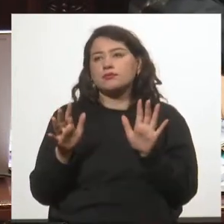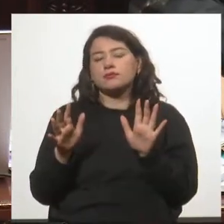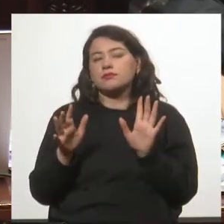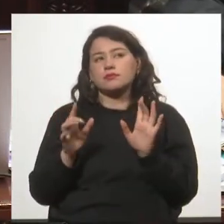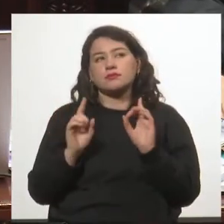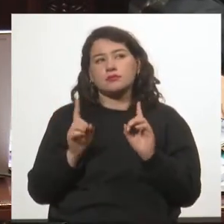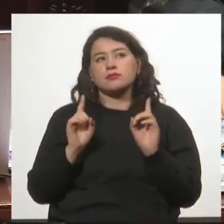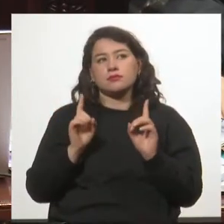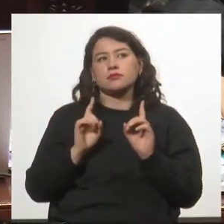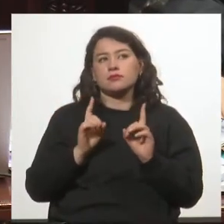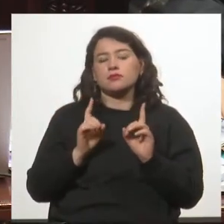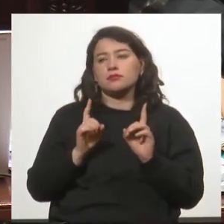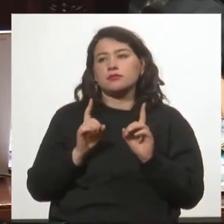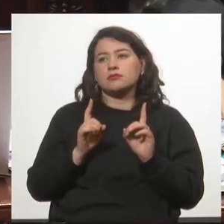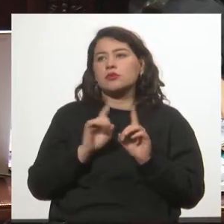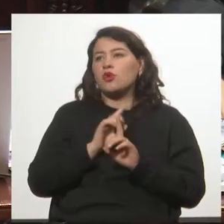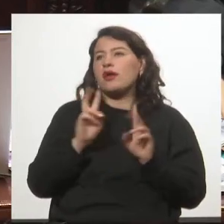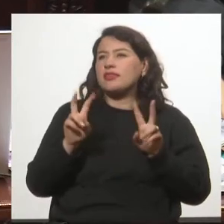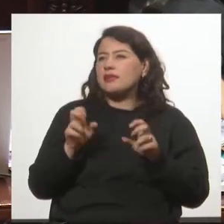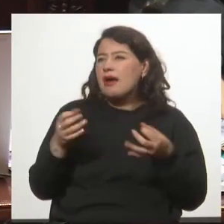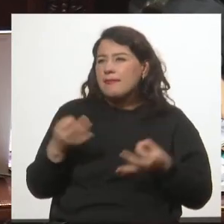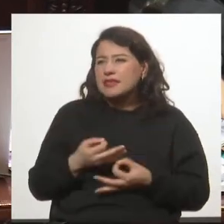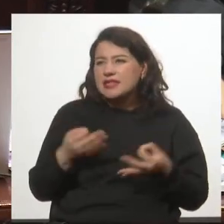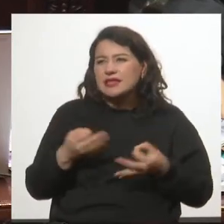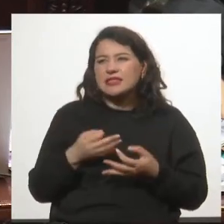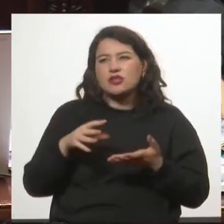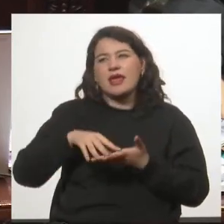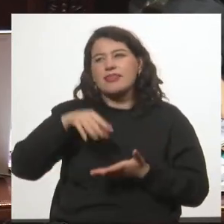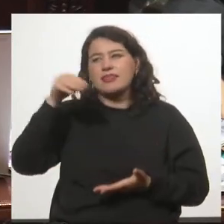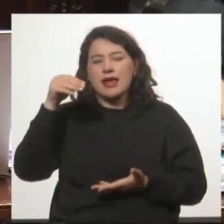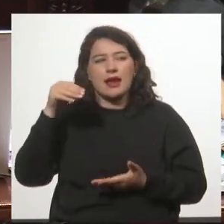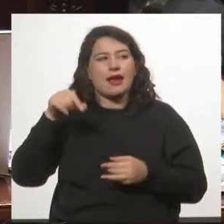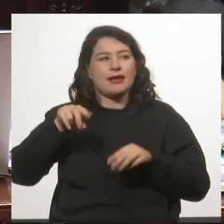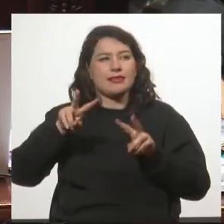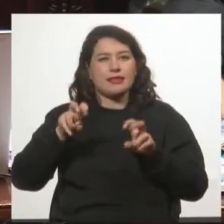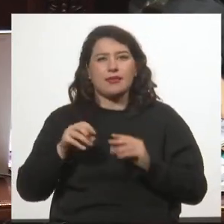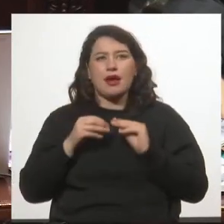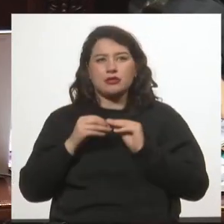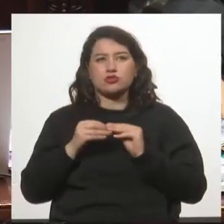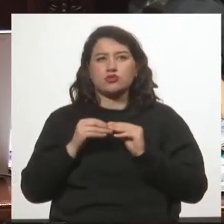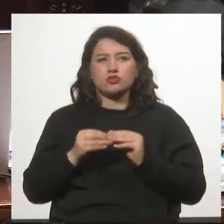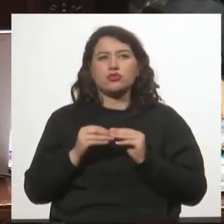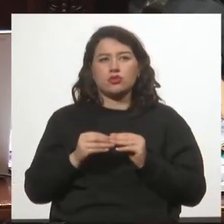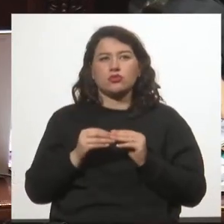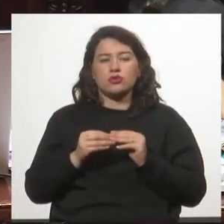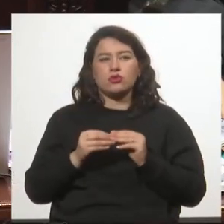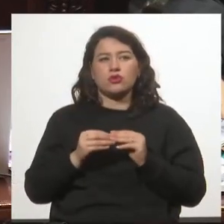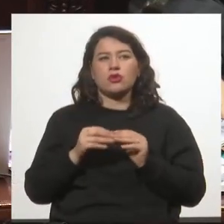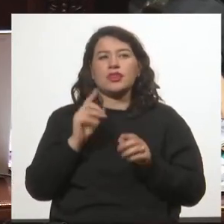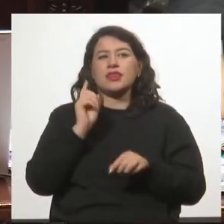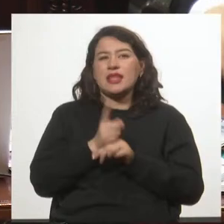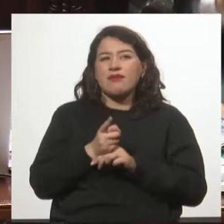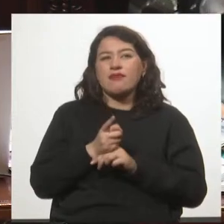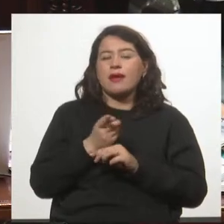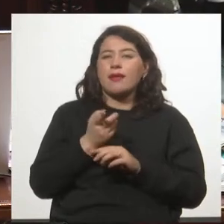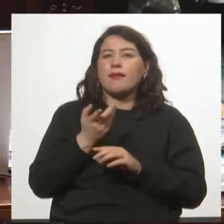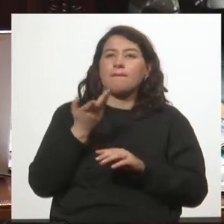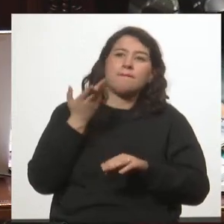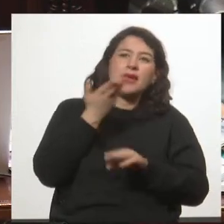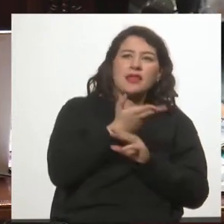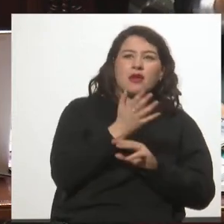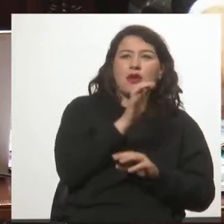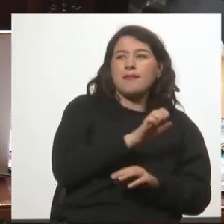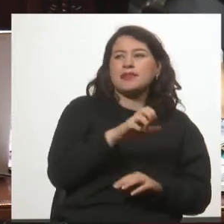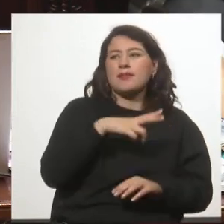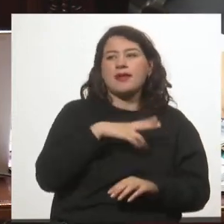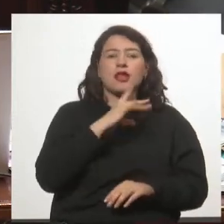tanto no es el metido la especialización de antel en este asunto que tuvo que recurrir a una empresa privada para